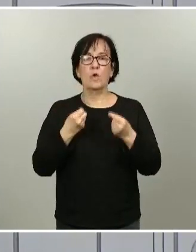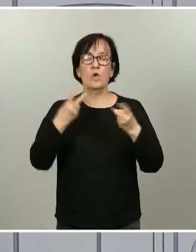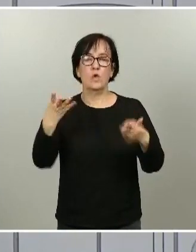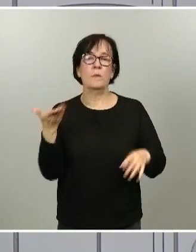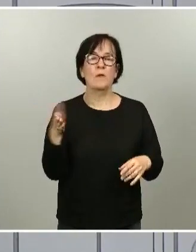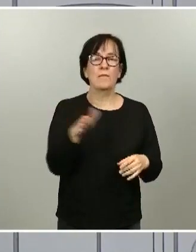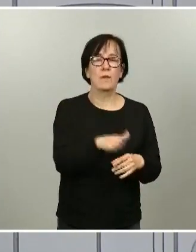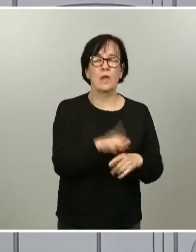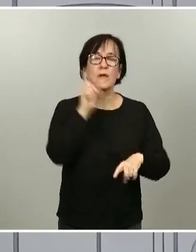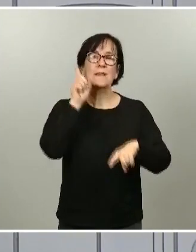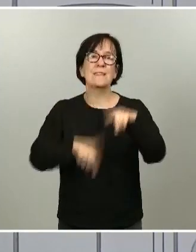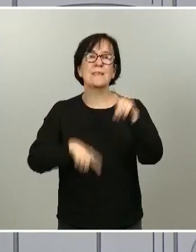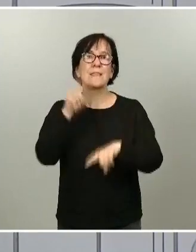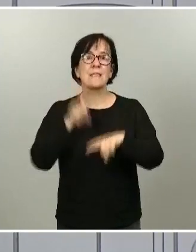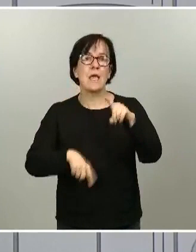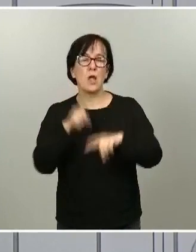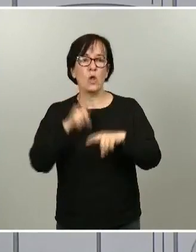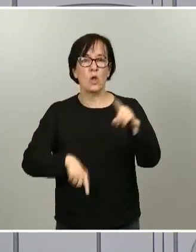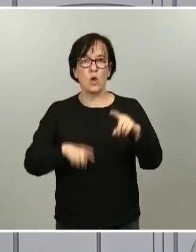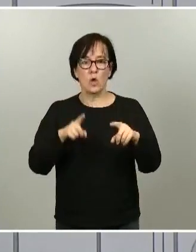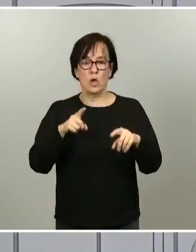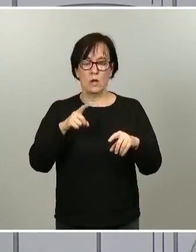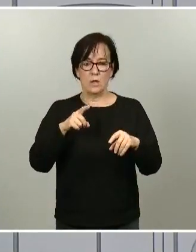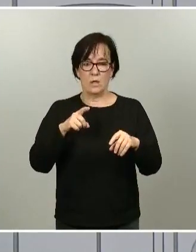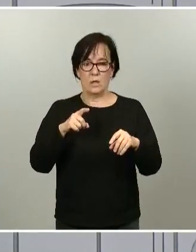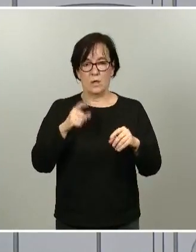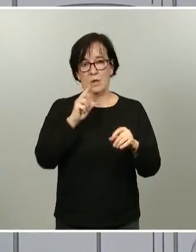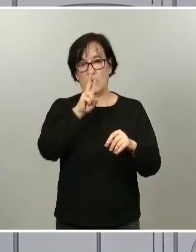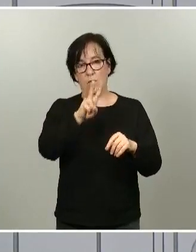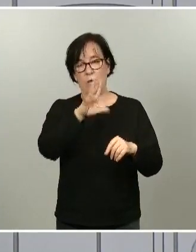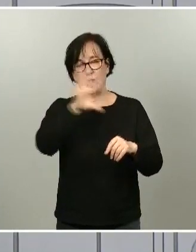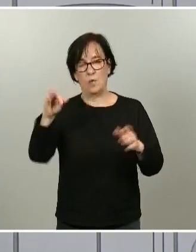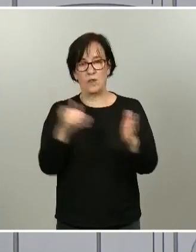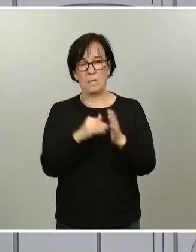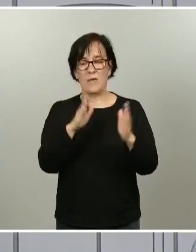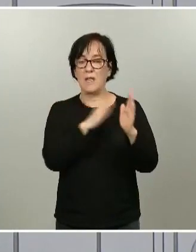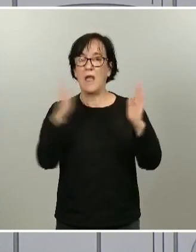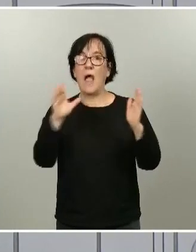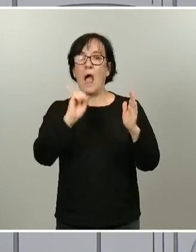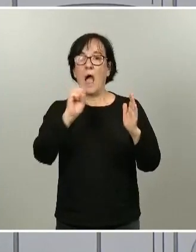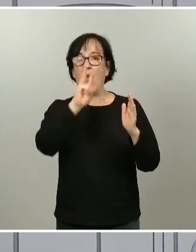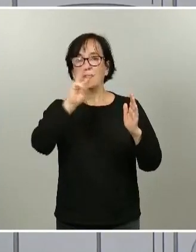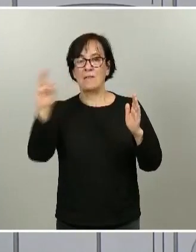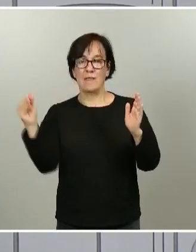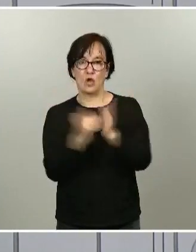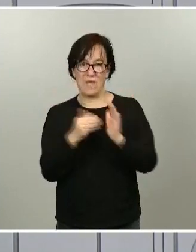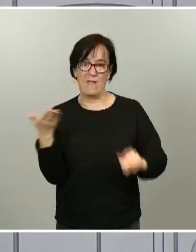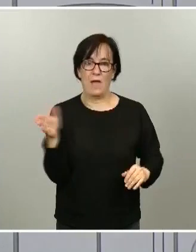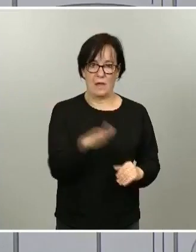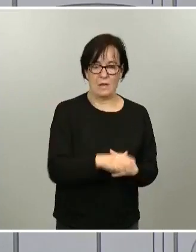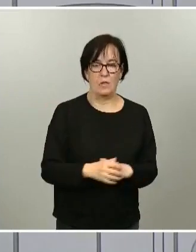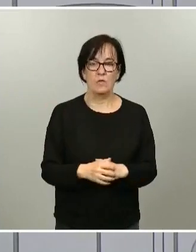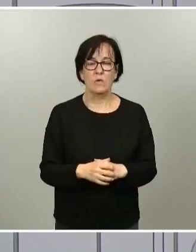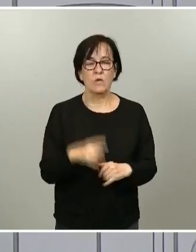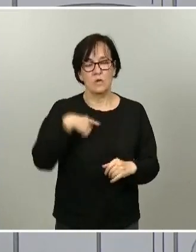según los modelos que se manejaban en aquellos momentos, de 250.000 a 300.000 fallecidos. Yo creo